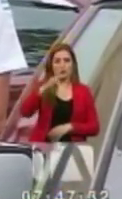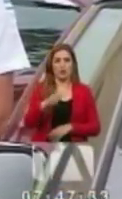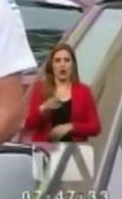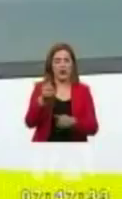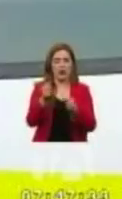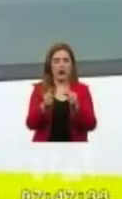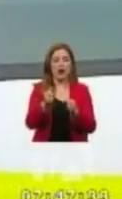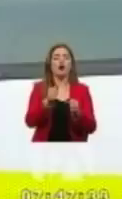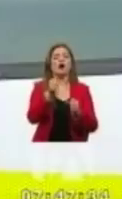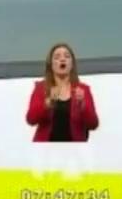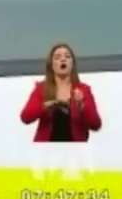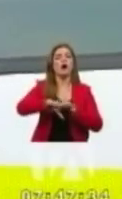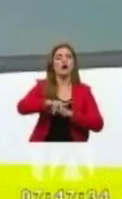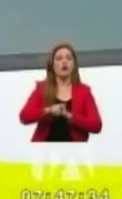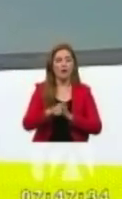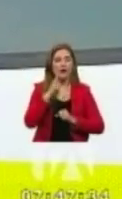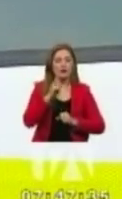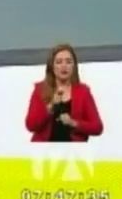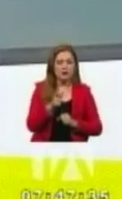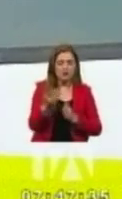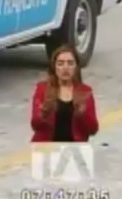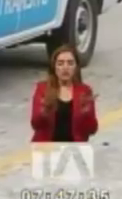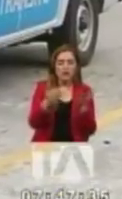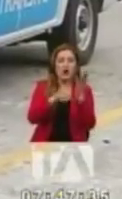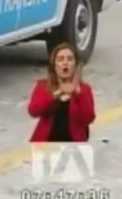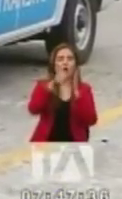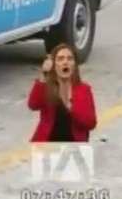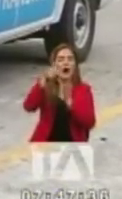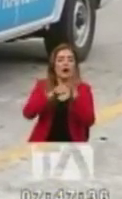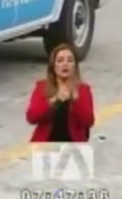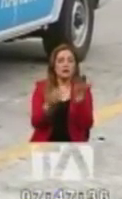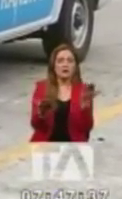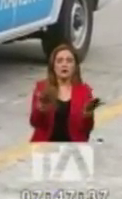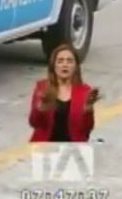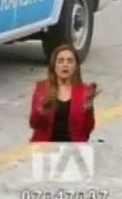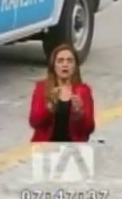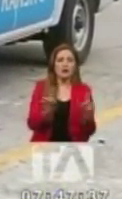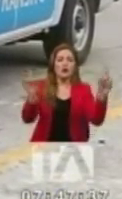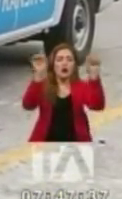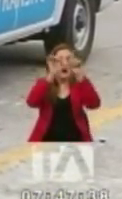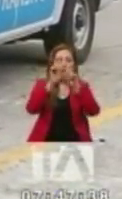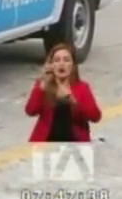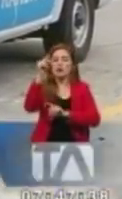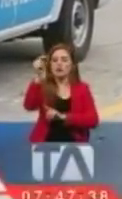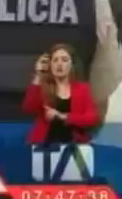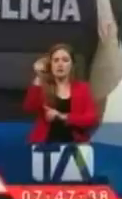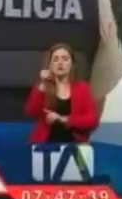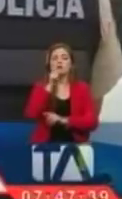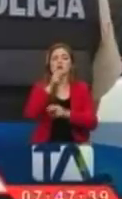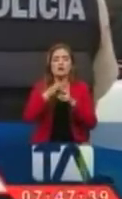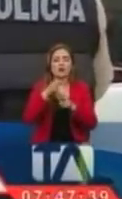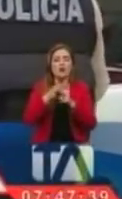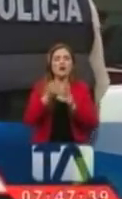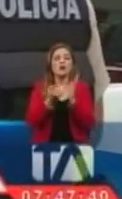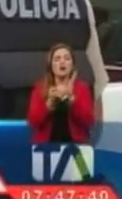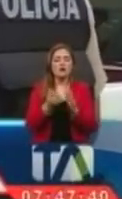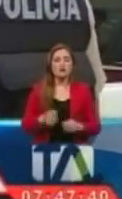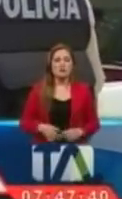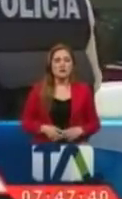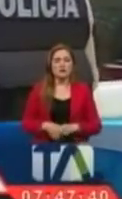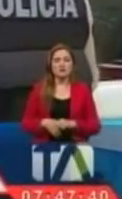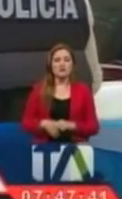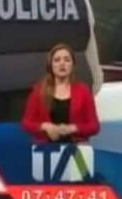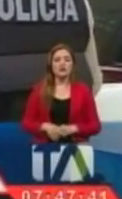en la patrulla robada se cotejará con los registros dactilares existentes para dar más rápido con el paradero del sujeto prófugo